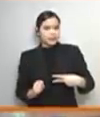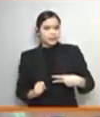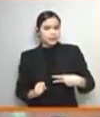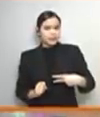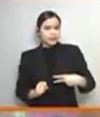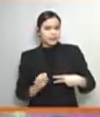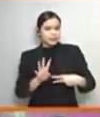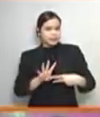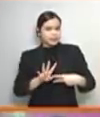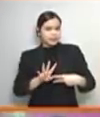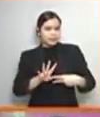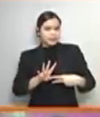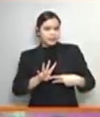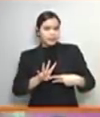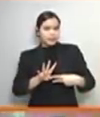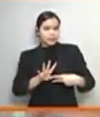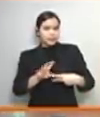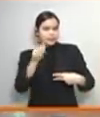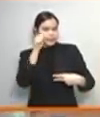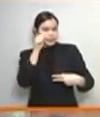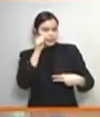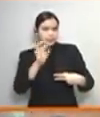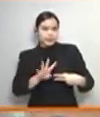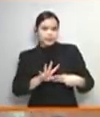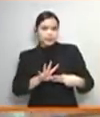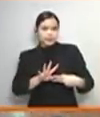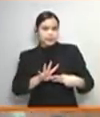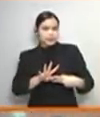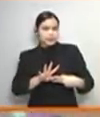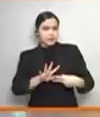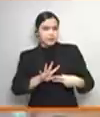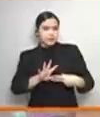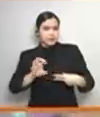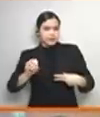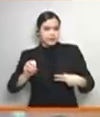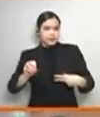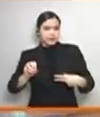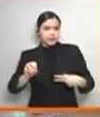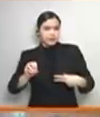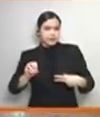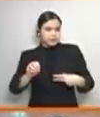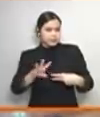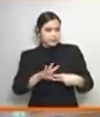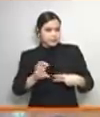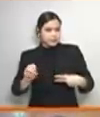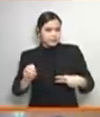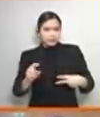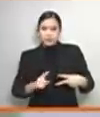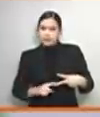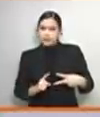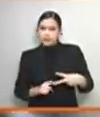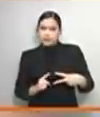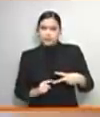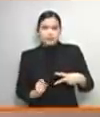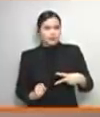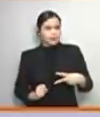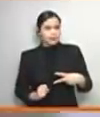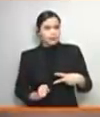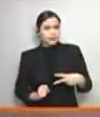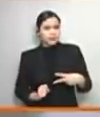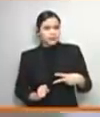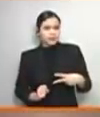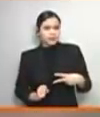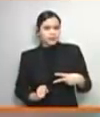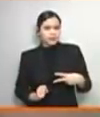es el 4. Segundo dígito atentos. Porque es el 0. Primer número ganador es el 40. Segundo número con su primer